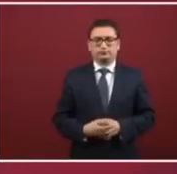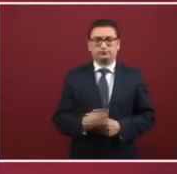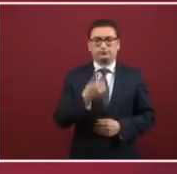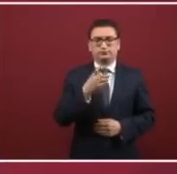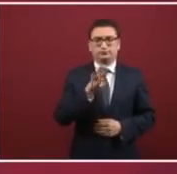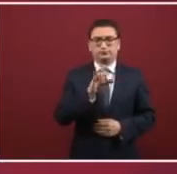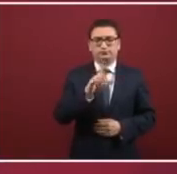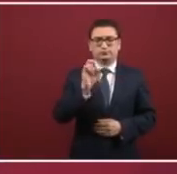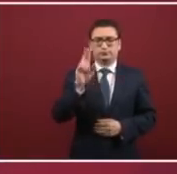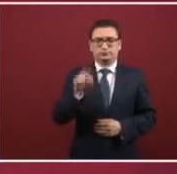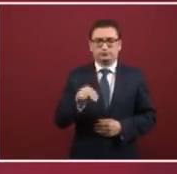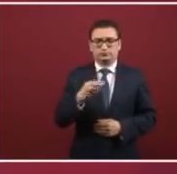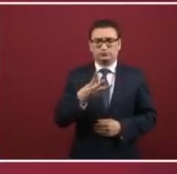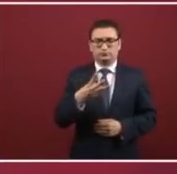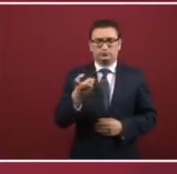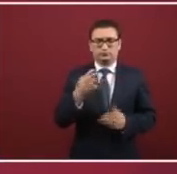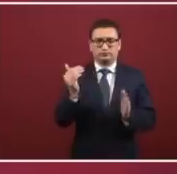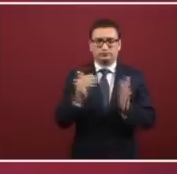1,300,000,000.